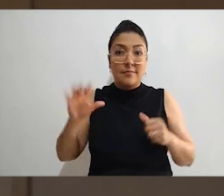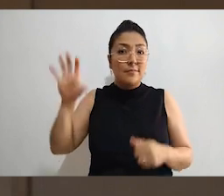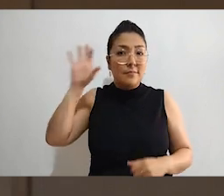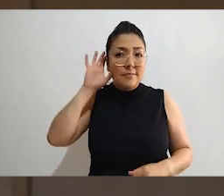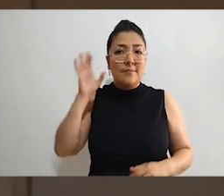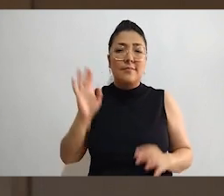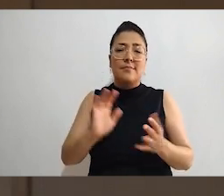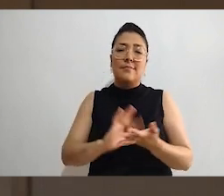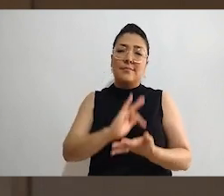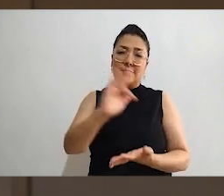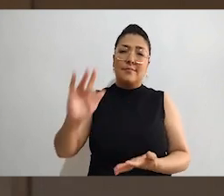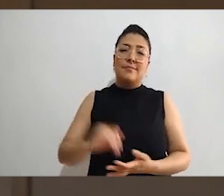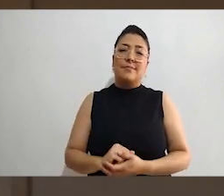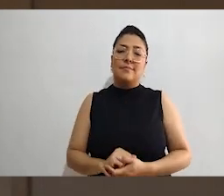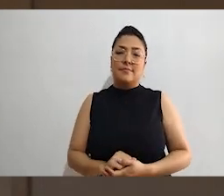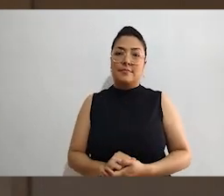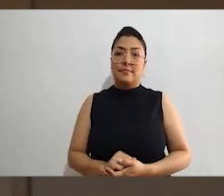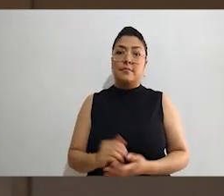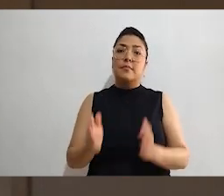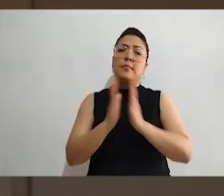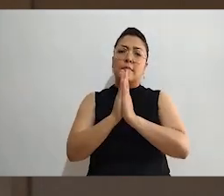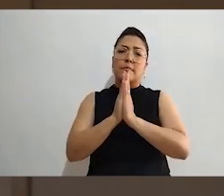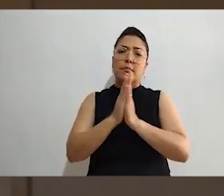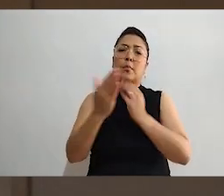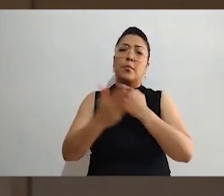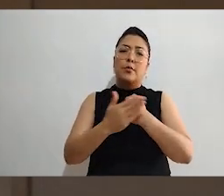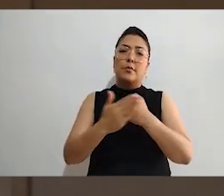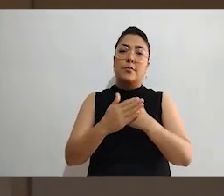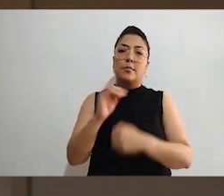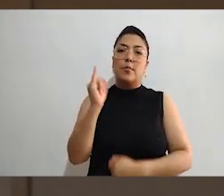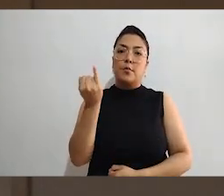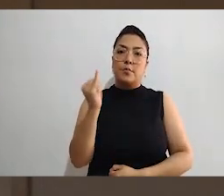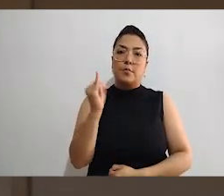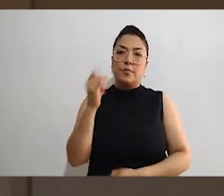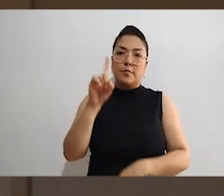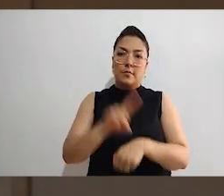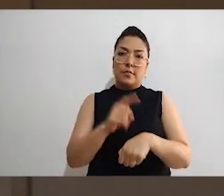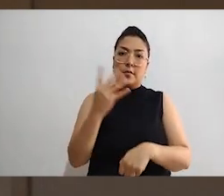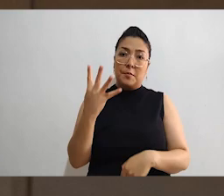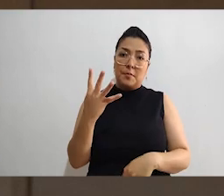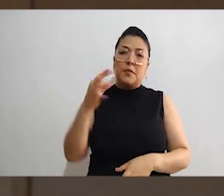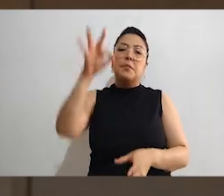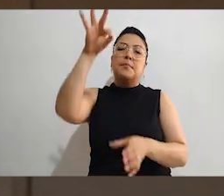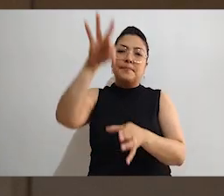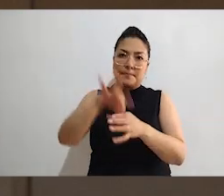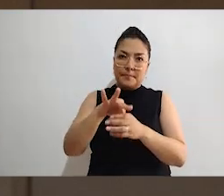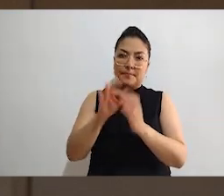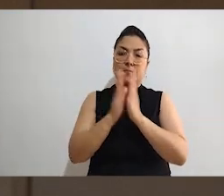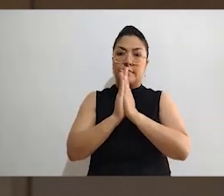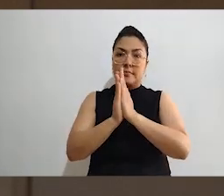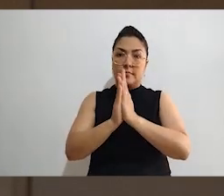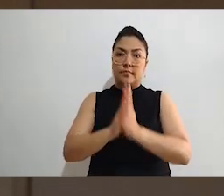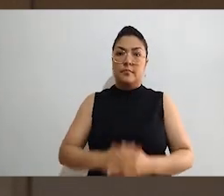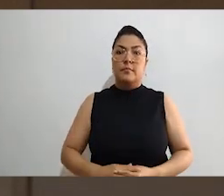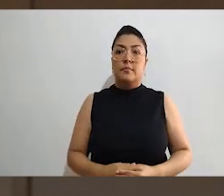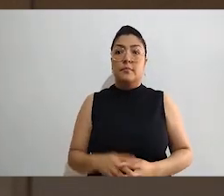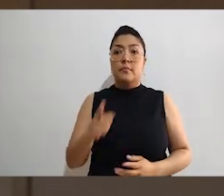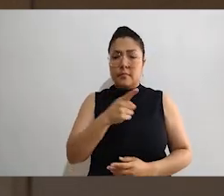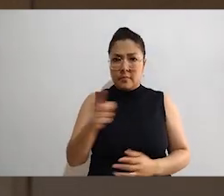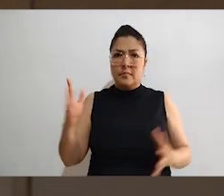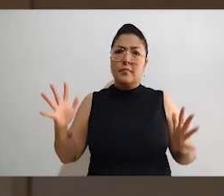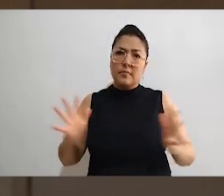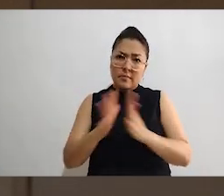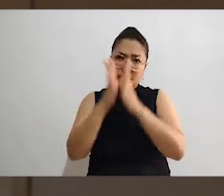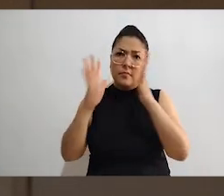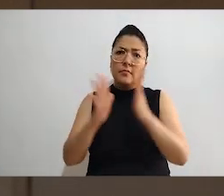participen, que voten el 4 de junio, que vayan a la urna, que ejerzan su derecho,